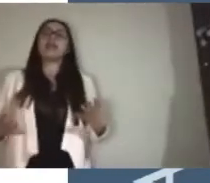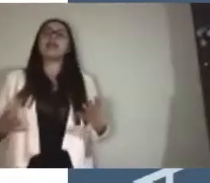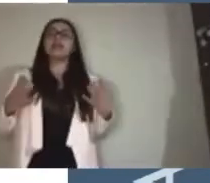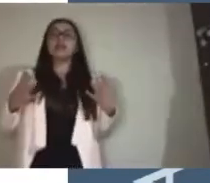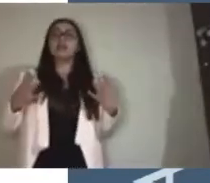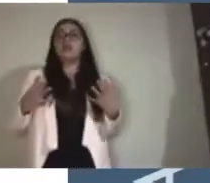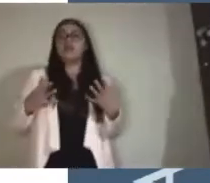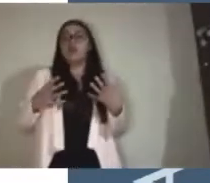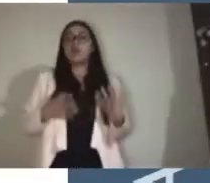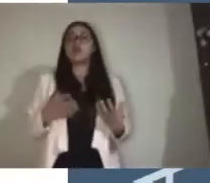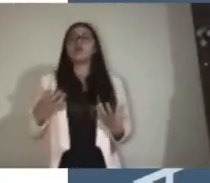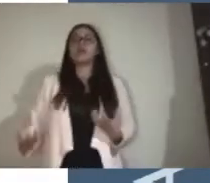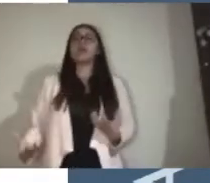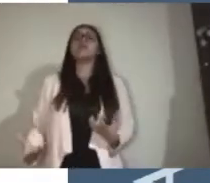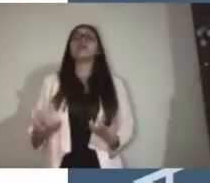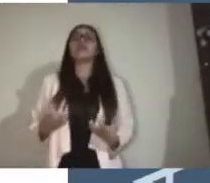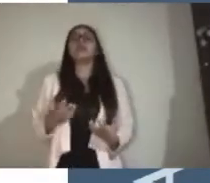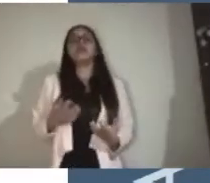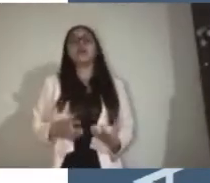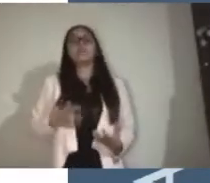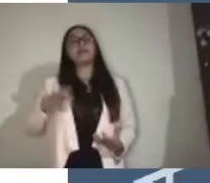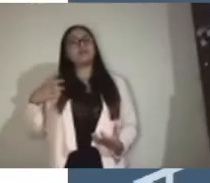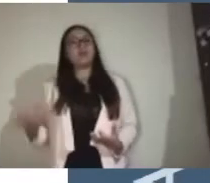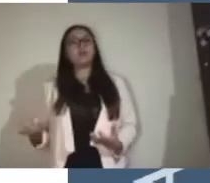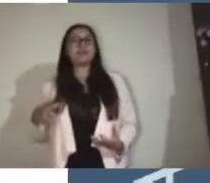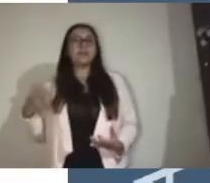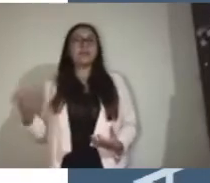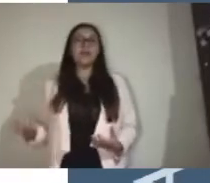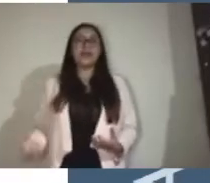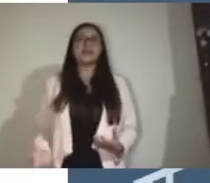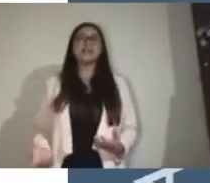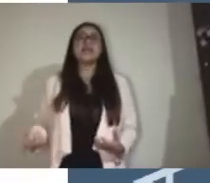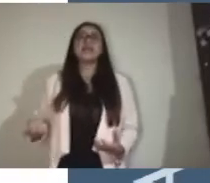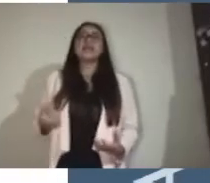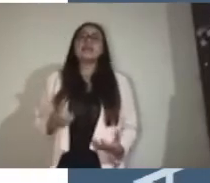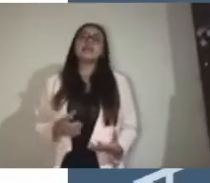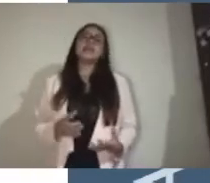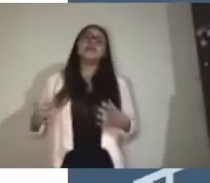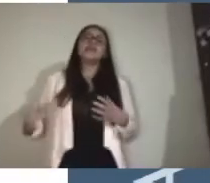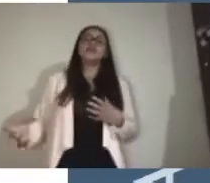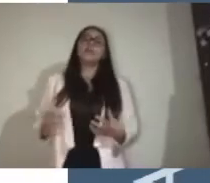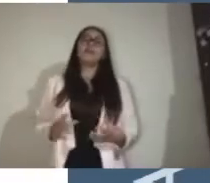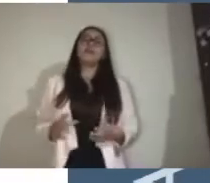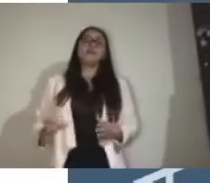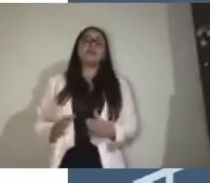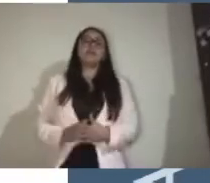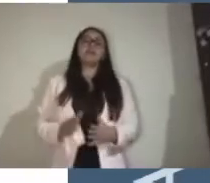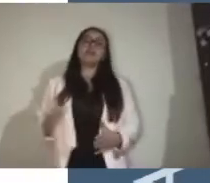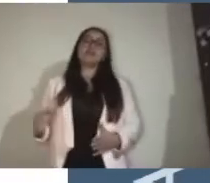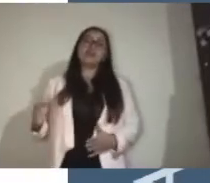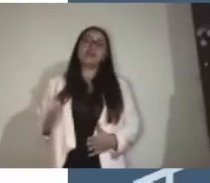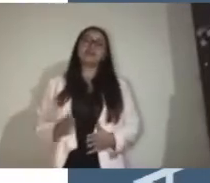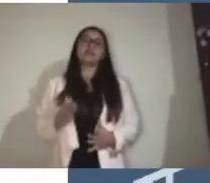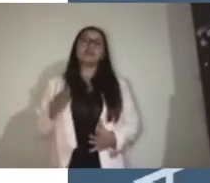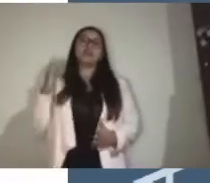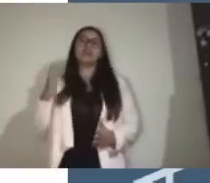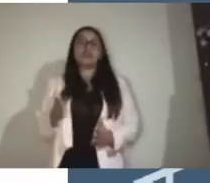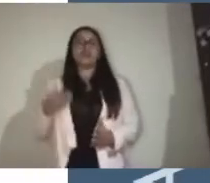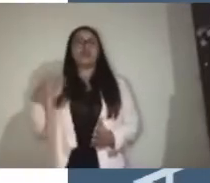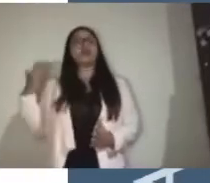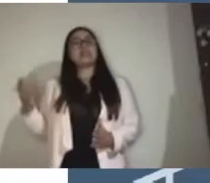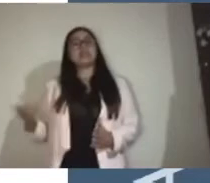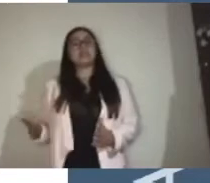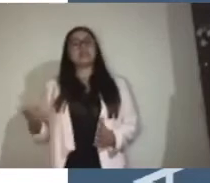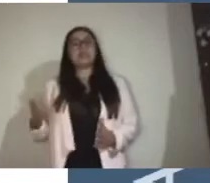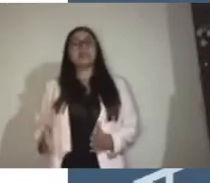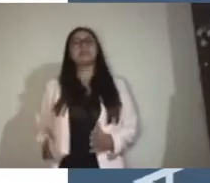que el grupo que usaron incluía más hombres que mujeres y incluyó menos pacientes diagnosticados entre el